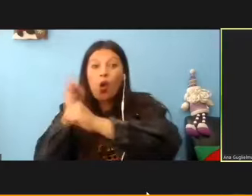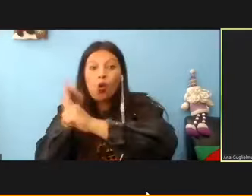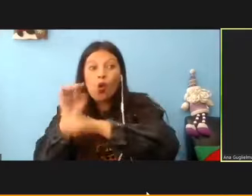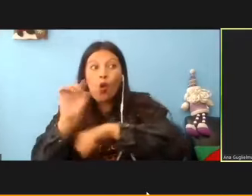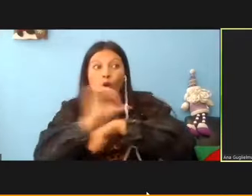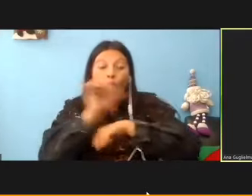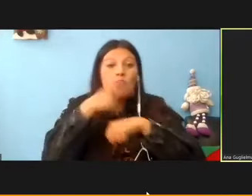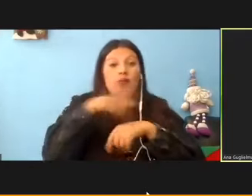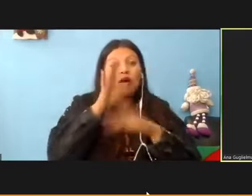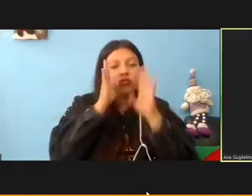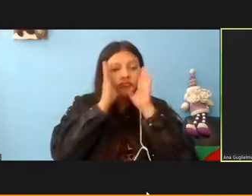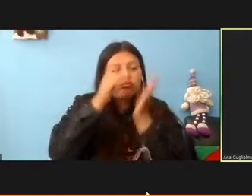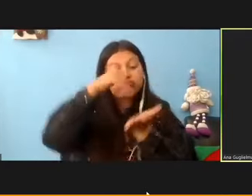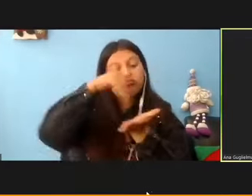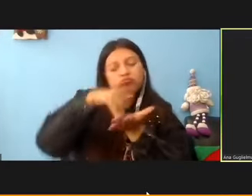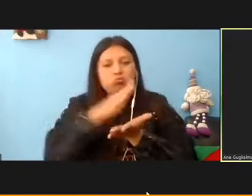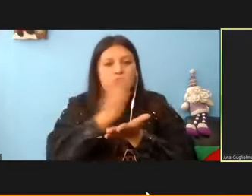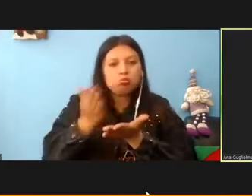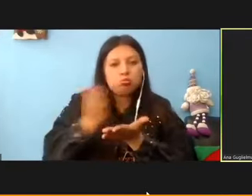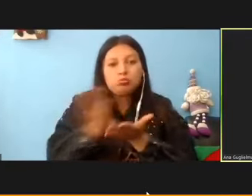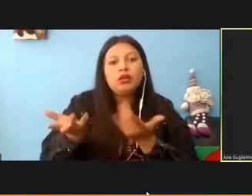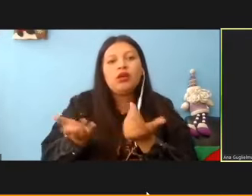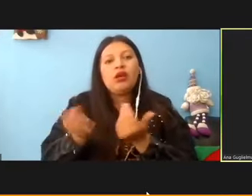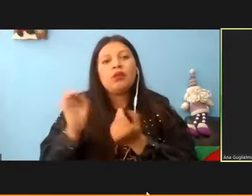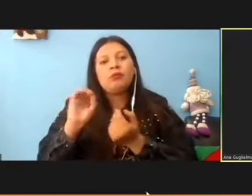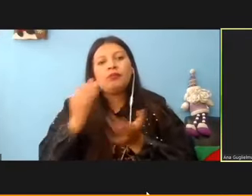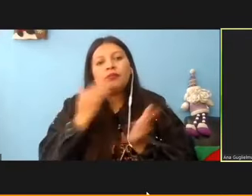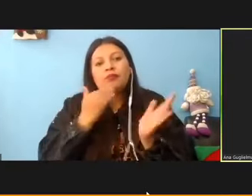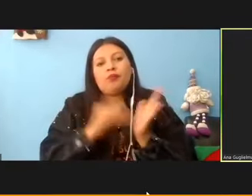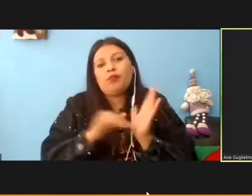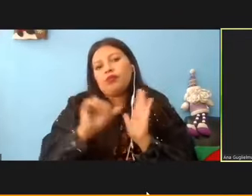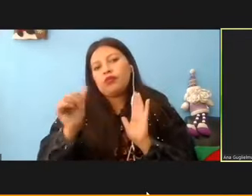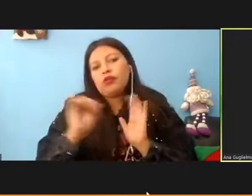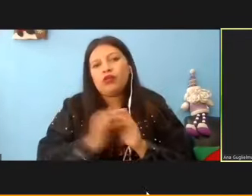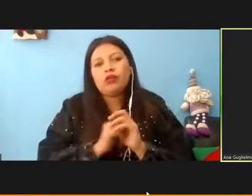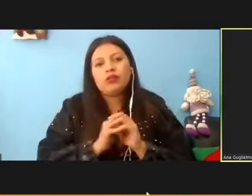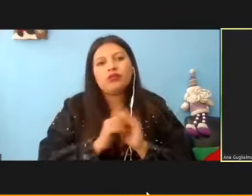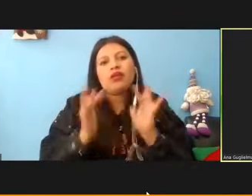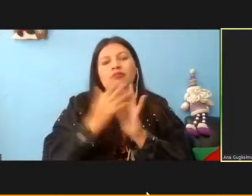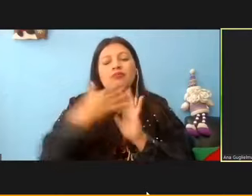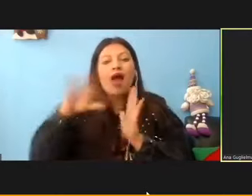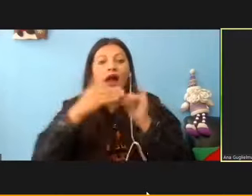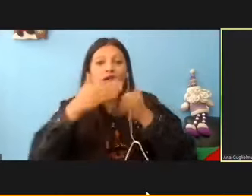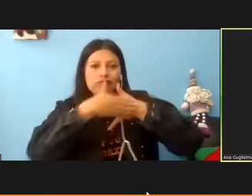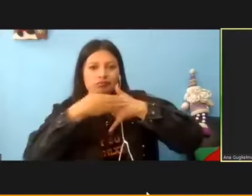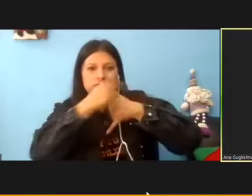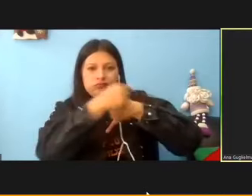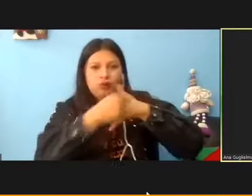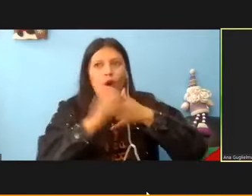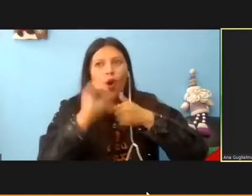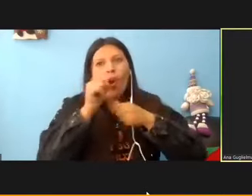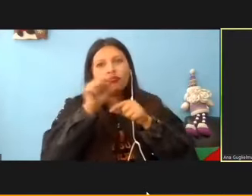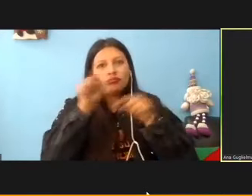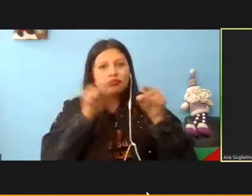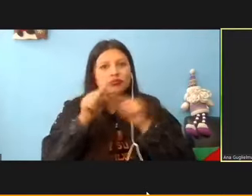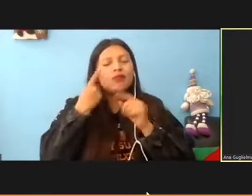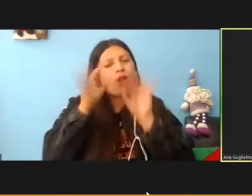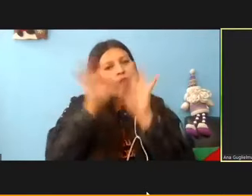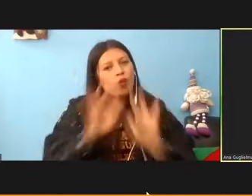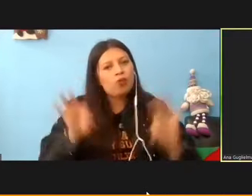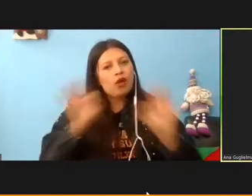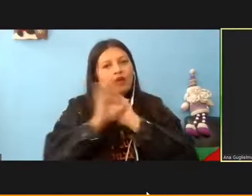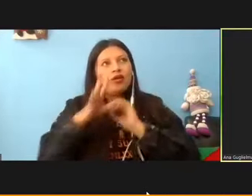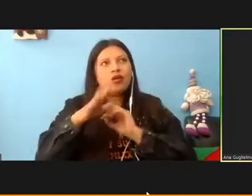más centralizadas, otras, digamos, más de carácter regional, y creo que es algo muy importante